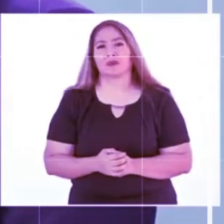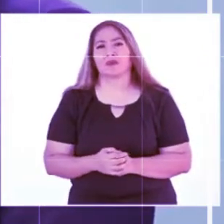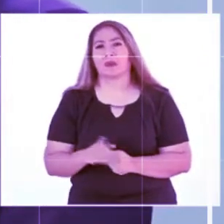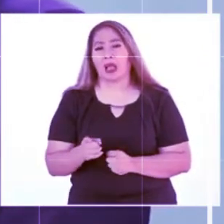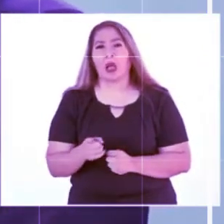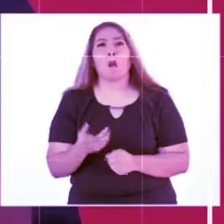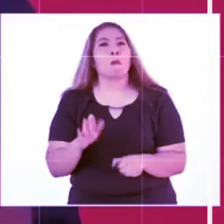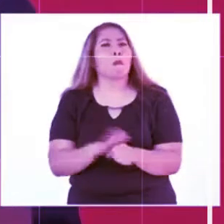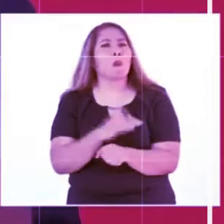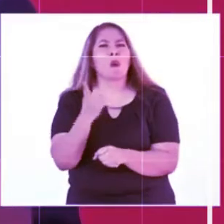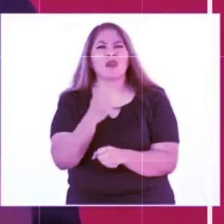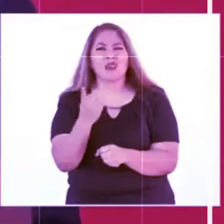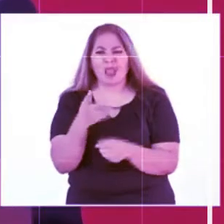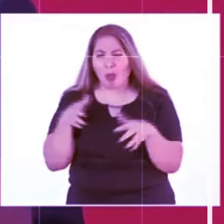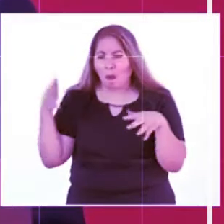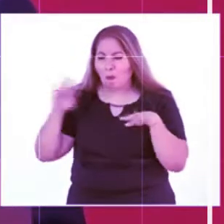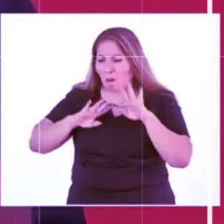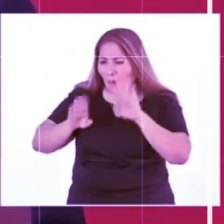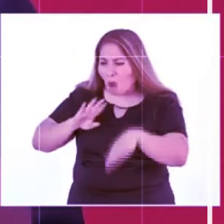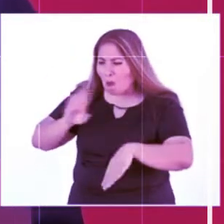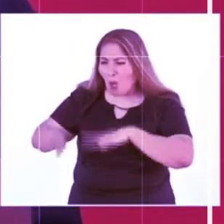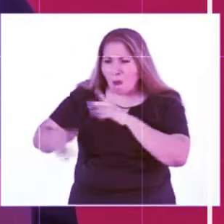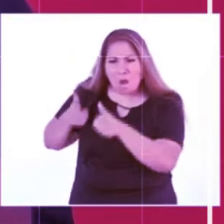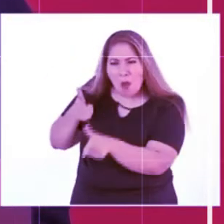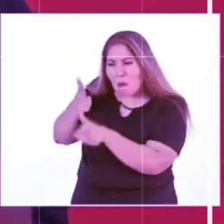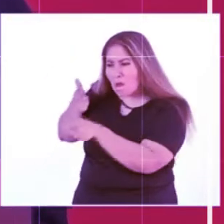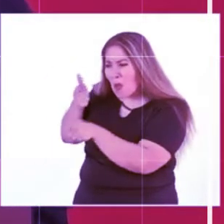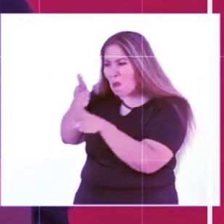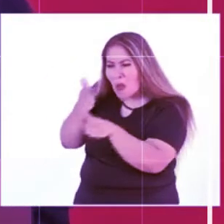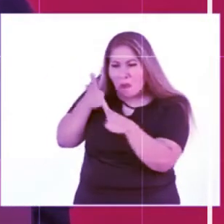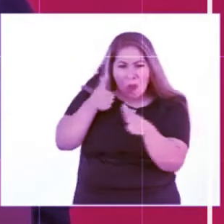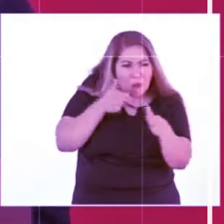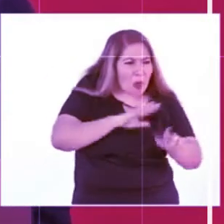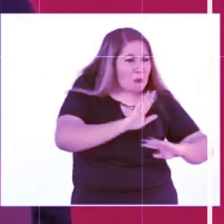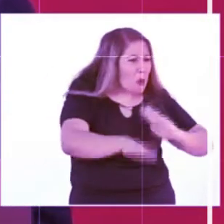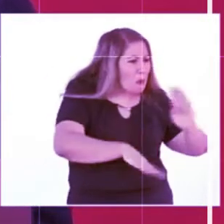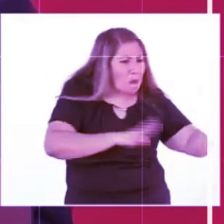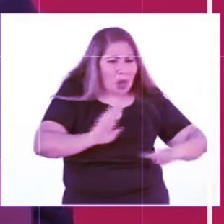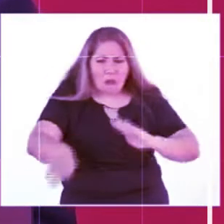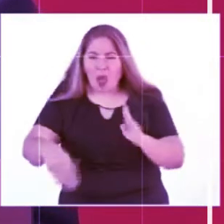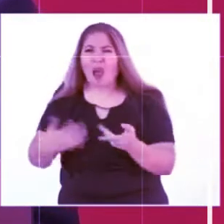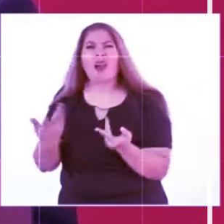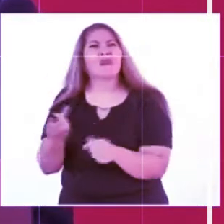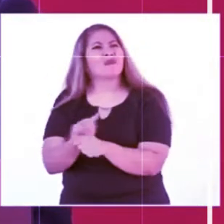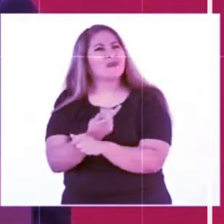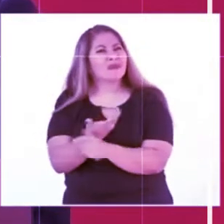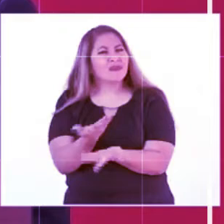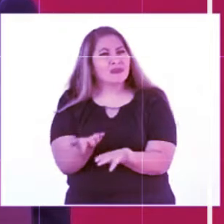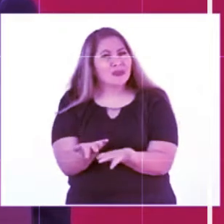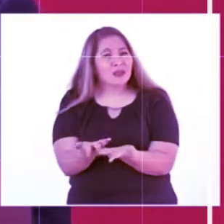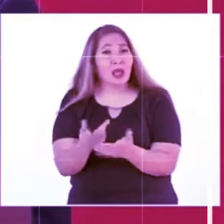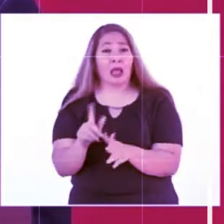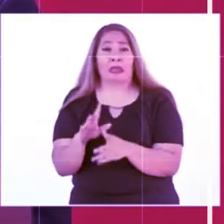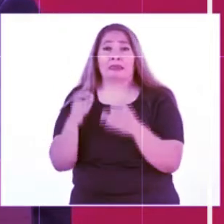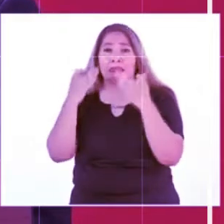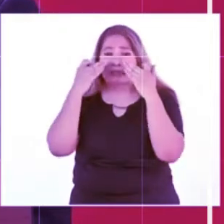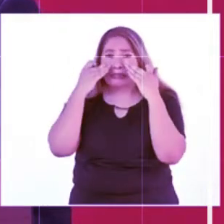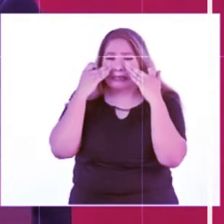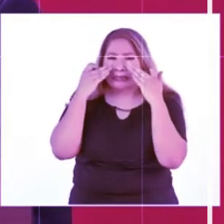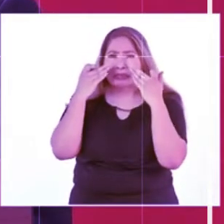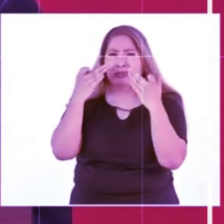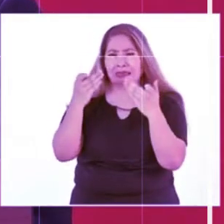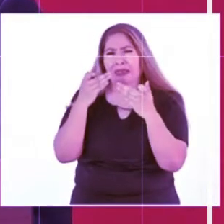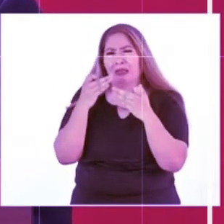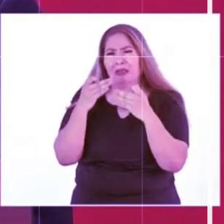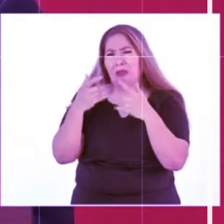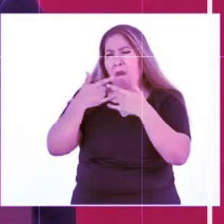Sobre las causas y cómo sucedieron estos terribles y lamentables hechos, Considero que el testimonio con más